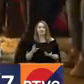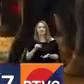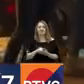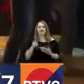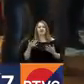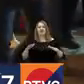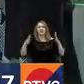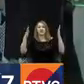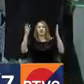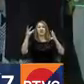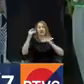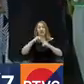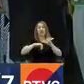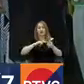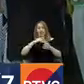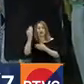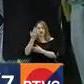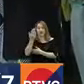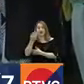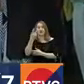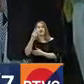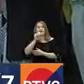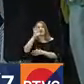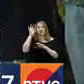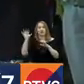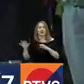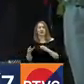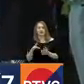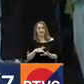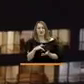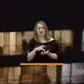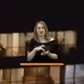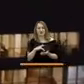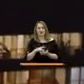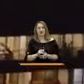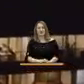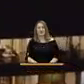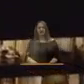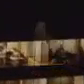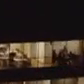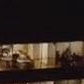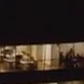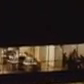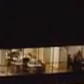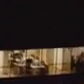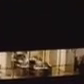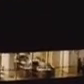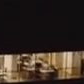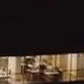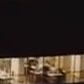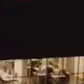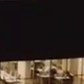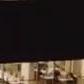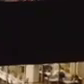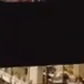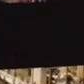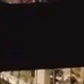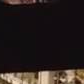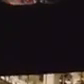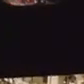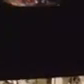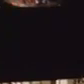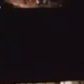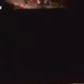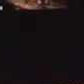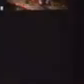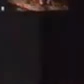independiente participaron más de 20 países en siete categorías ya vamos más información